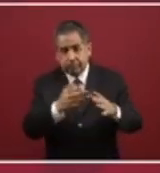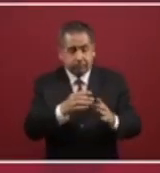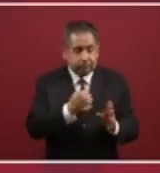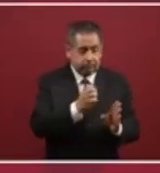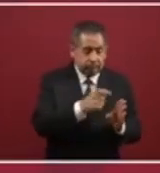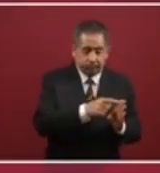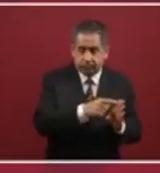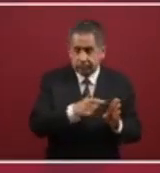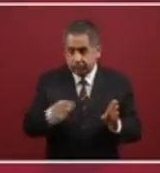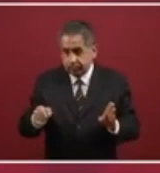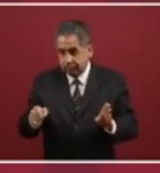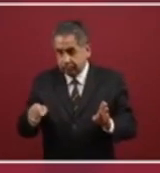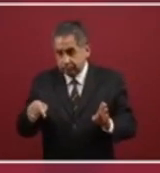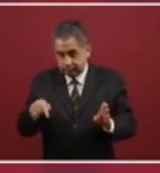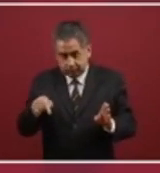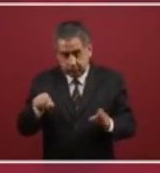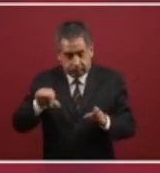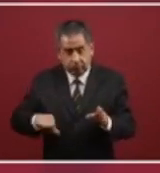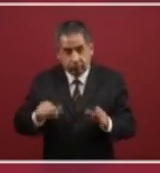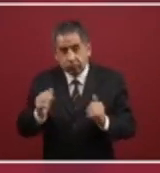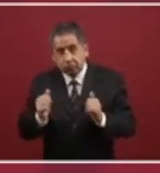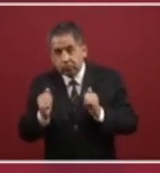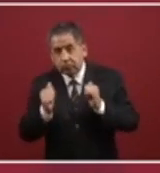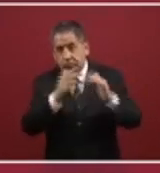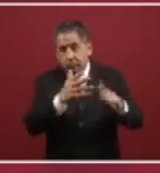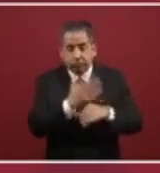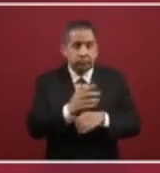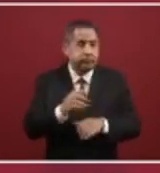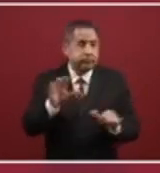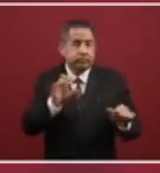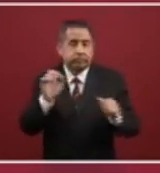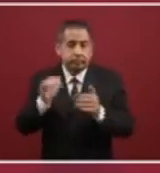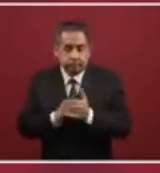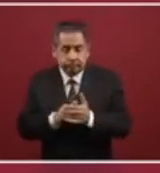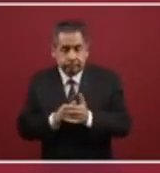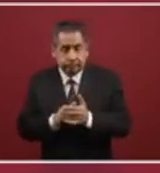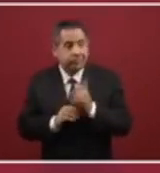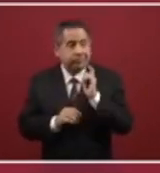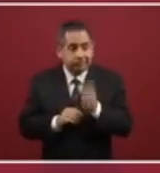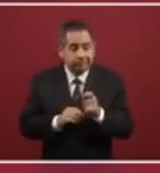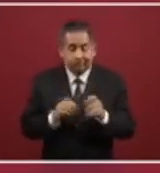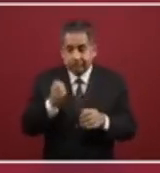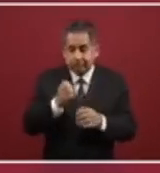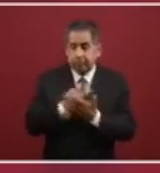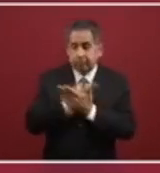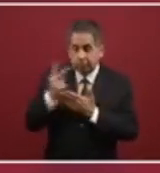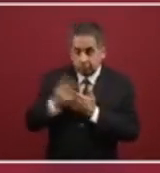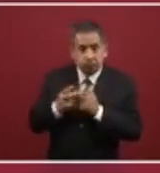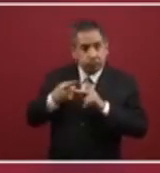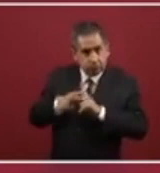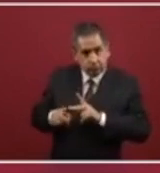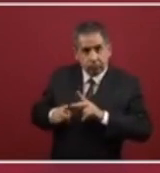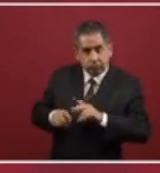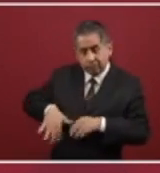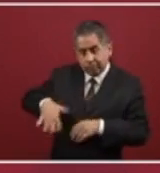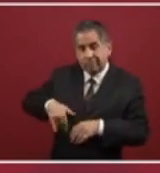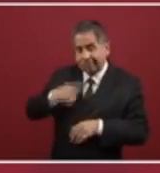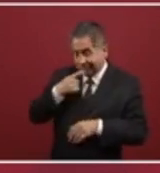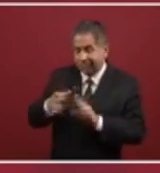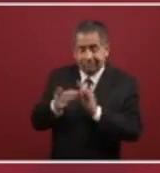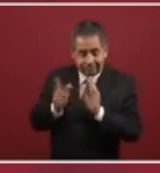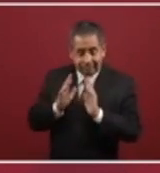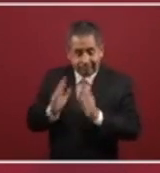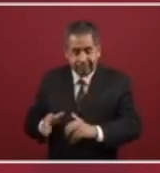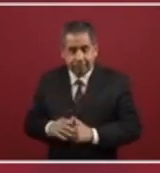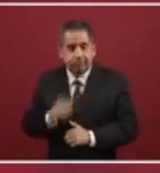enero a esta fecha. Y desde el mes de enero está vigente el programa del que estamos hablando. Y